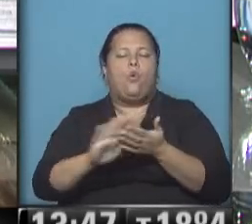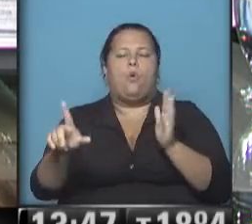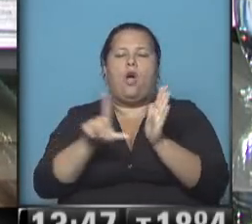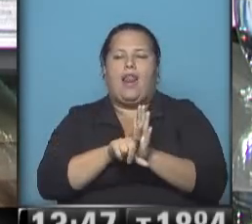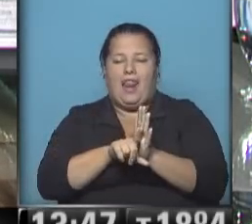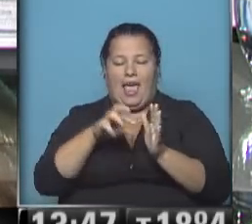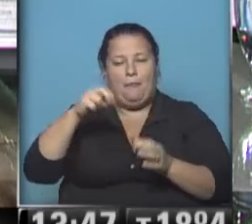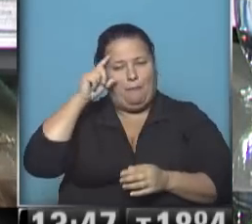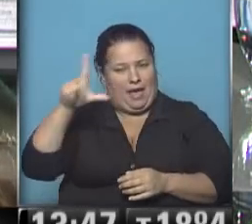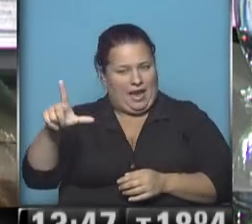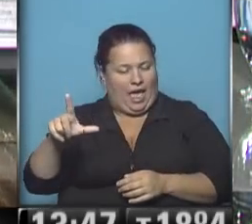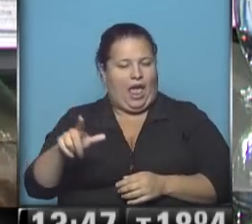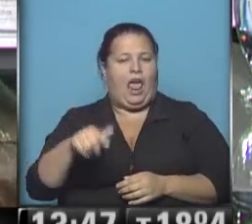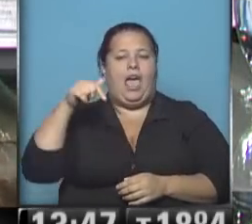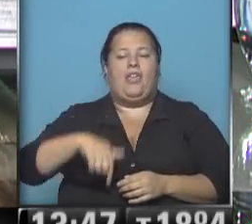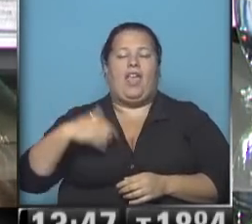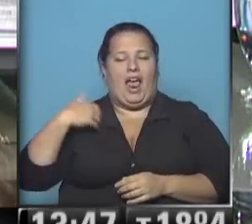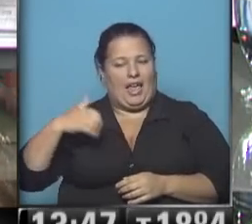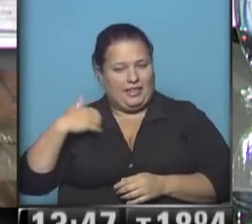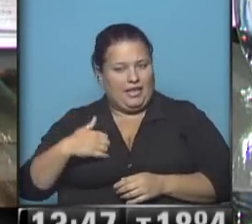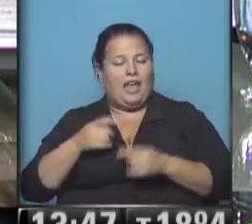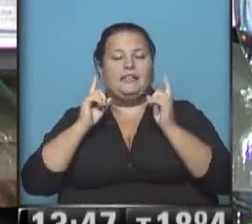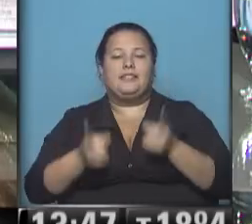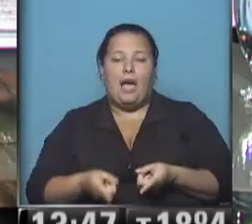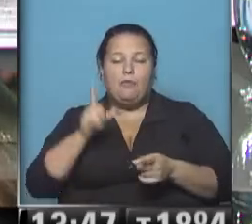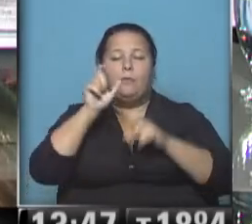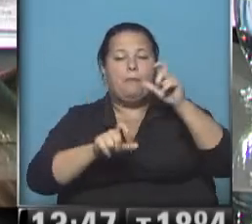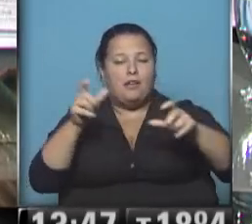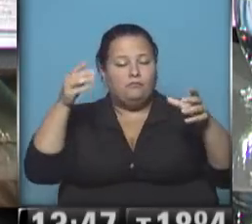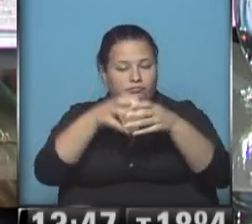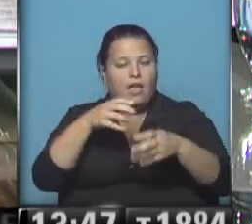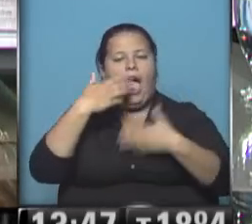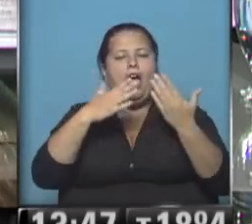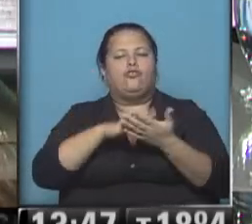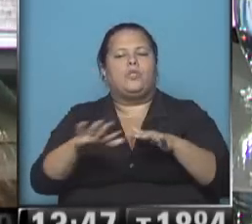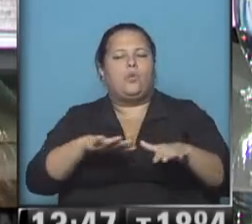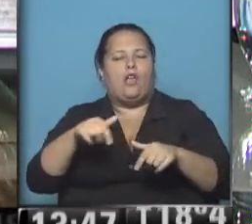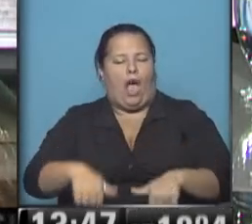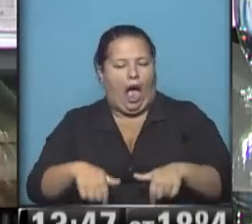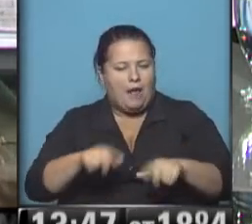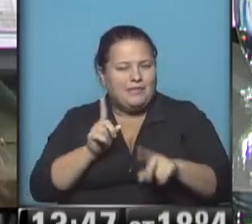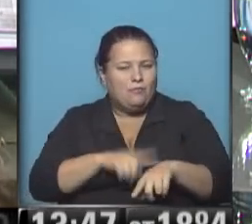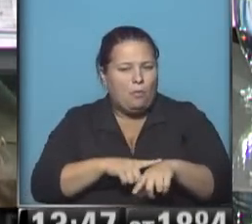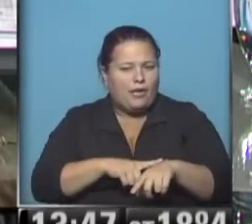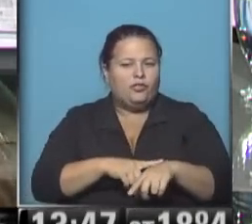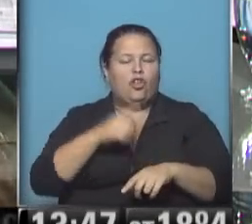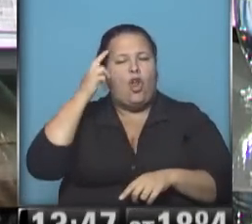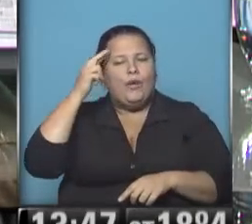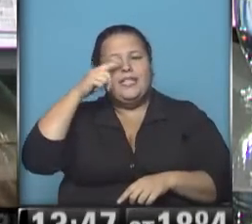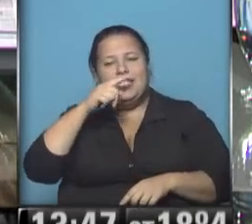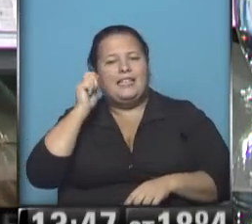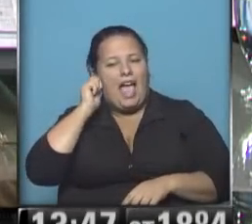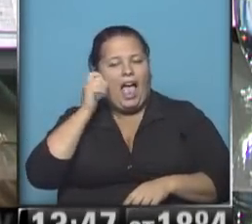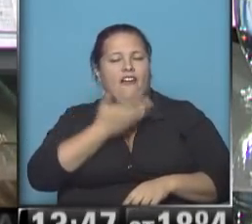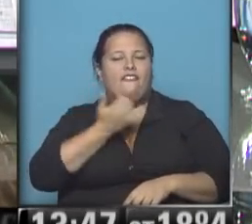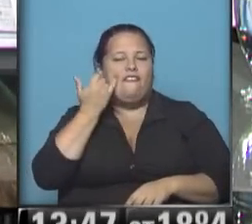procesal penal en nuestro país y además allí sus integrantes hablaron sobre la situación que se está dando en este momento con los 97 años